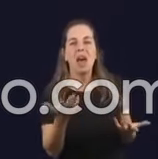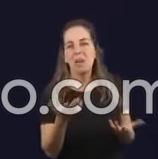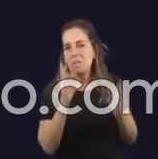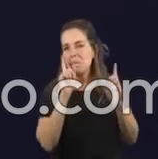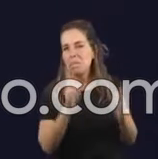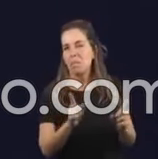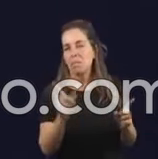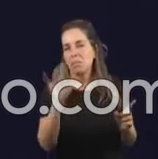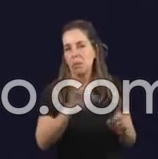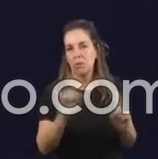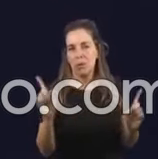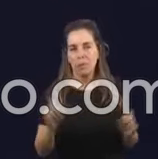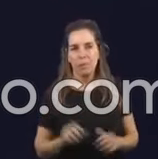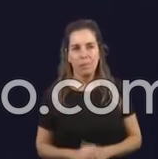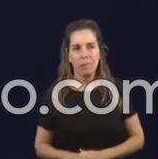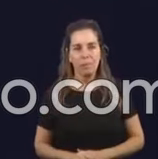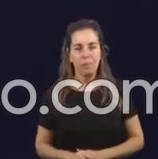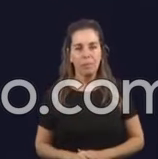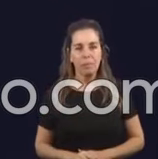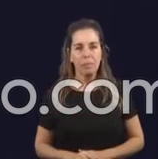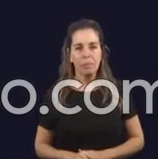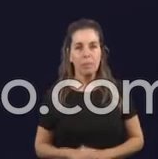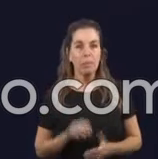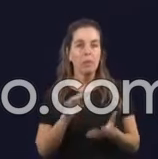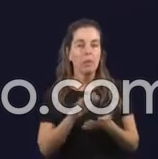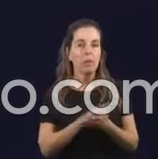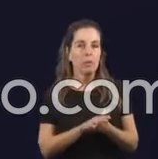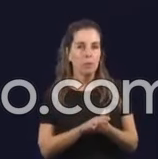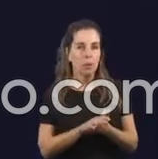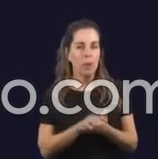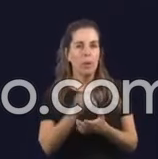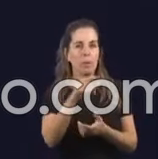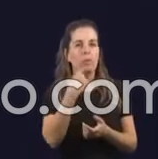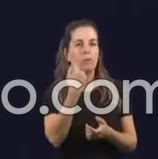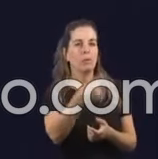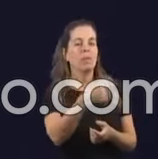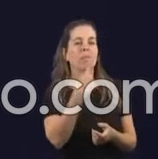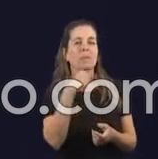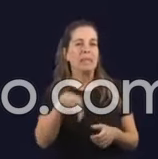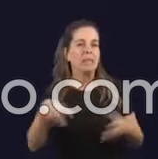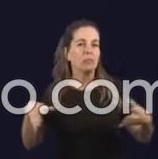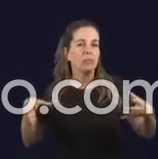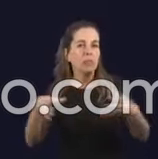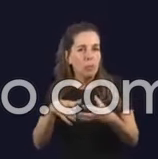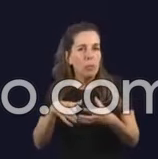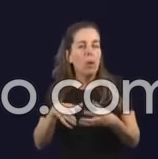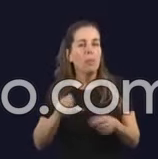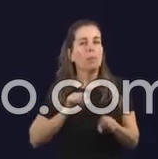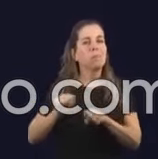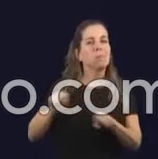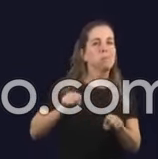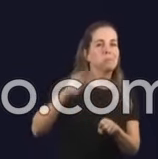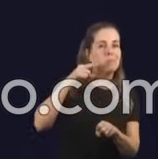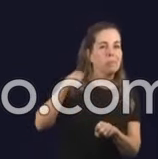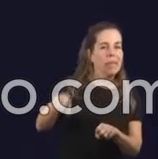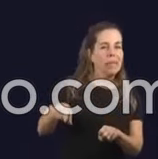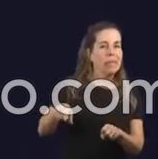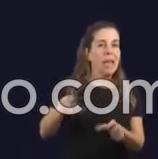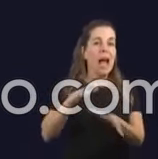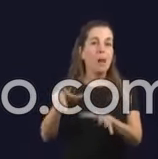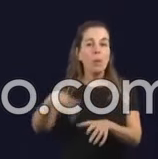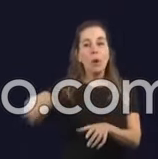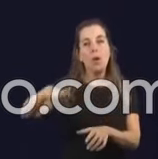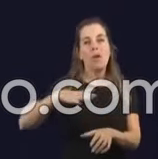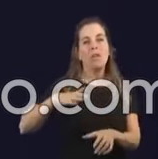tenerla e Así que y con respecto ya te digo a este grupo de gente que eh tal vez no está